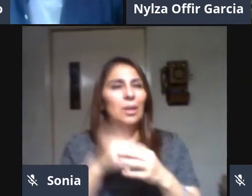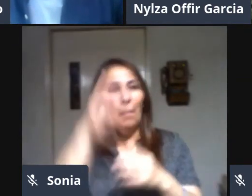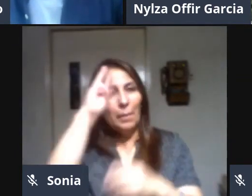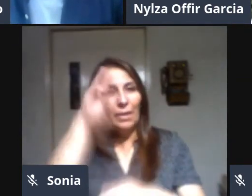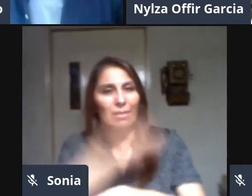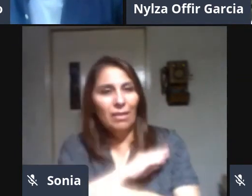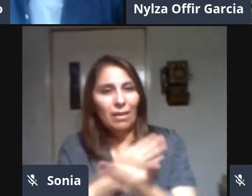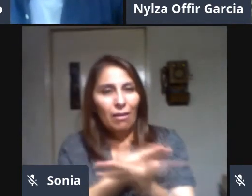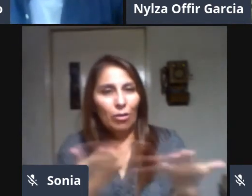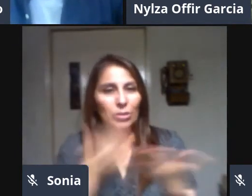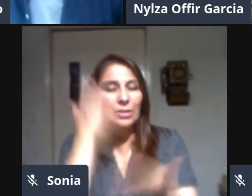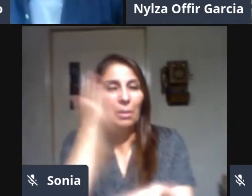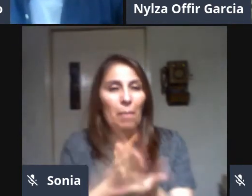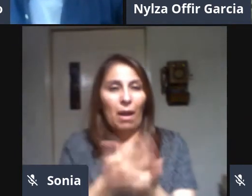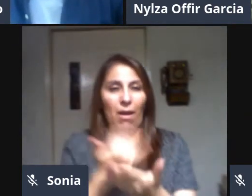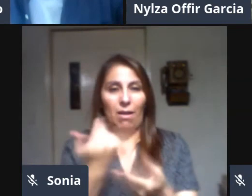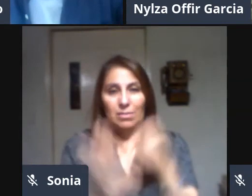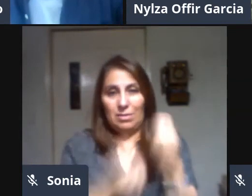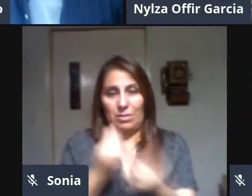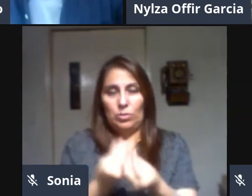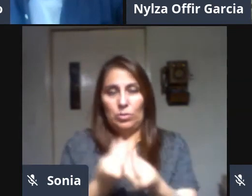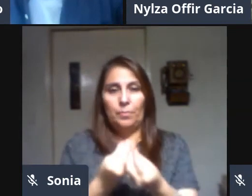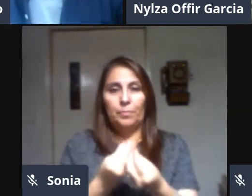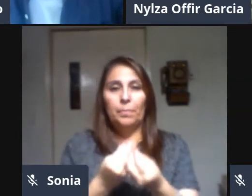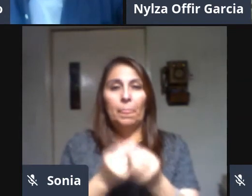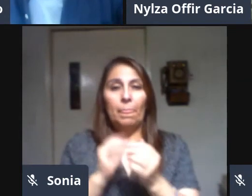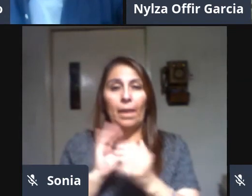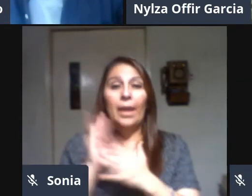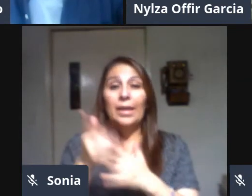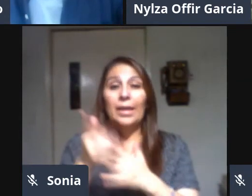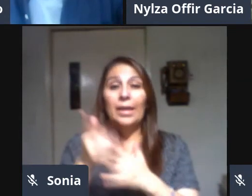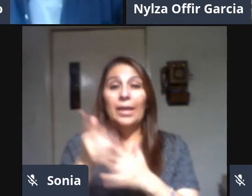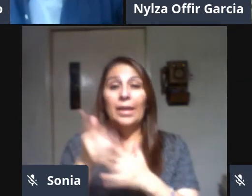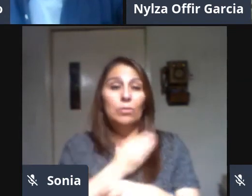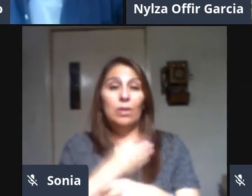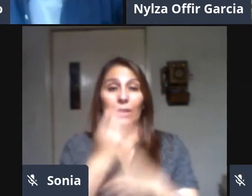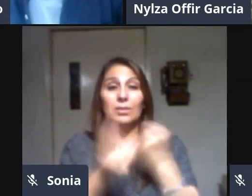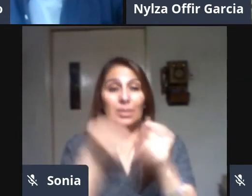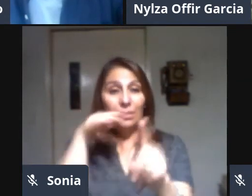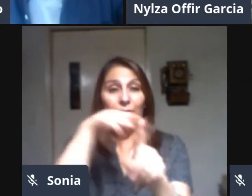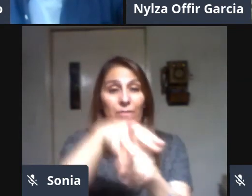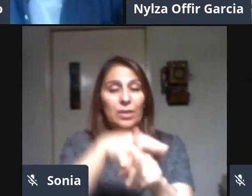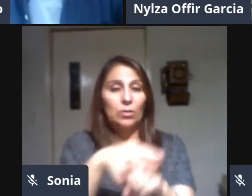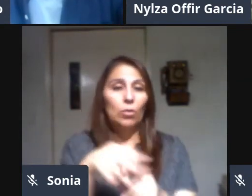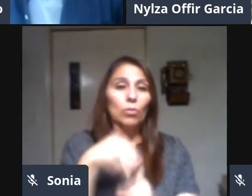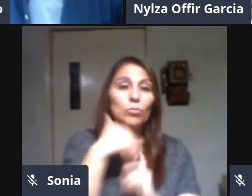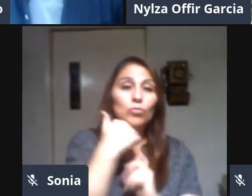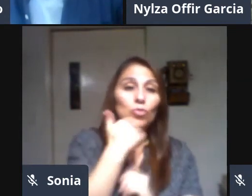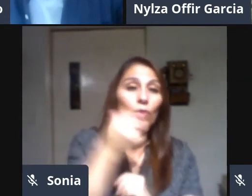pasando y niza tenía por contarnos también justamente eso no como que novelas han ido transcurriendo